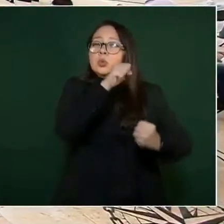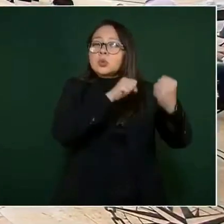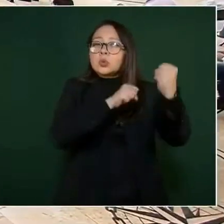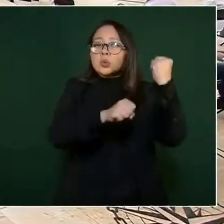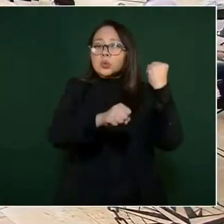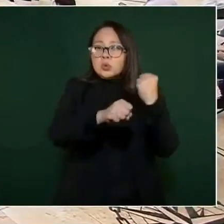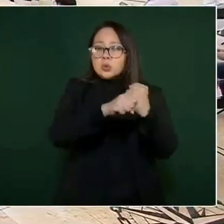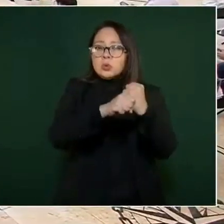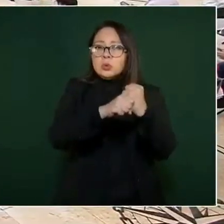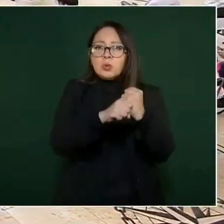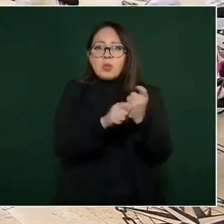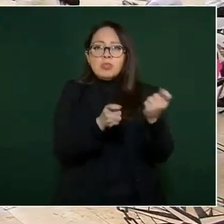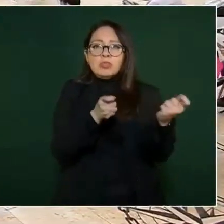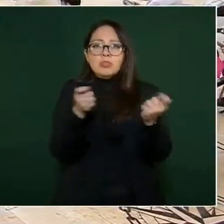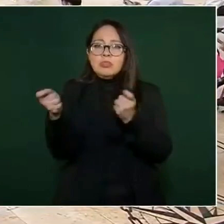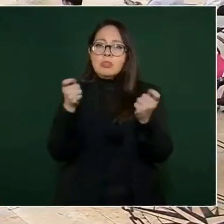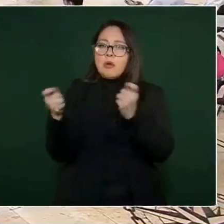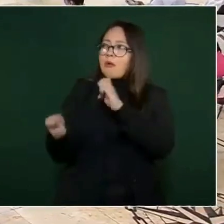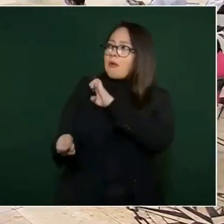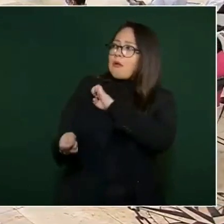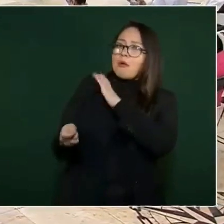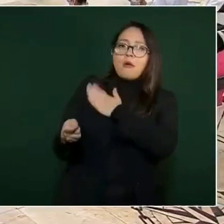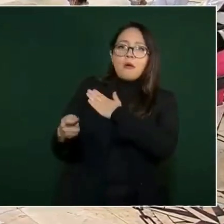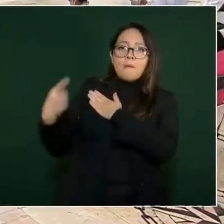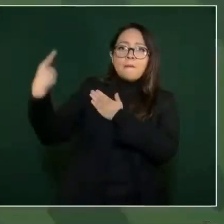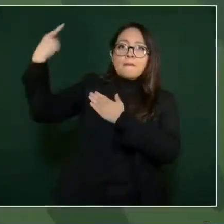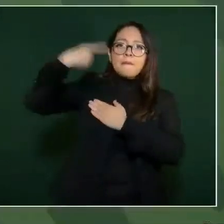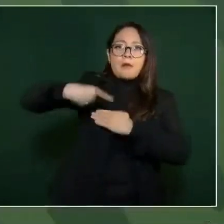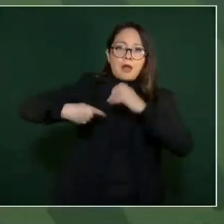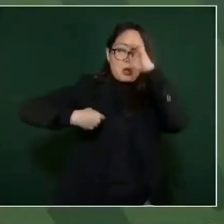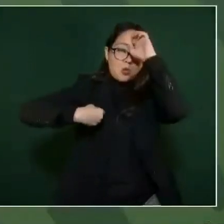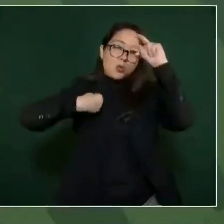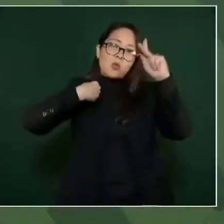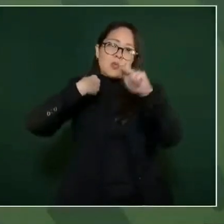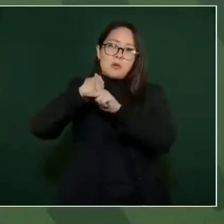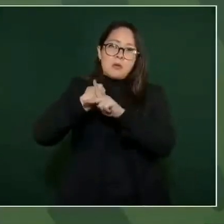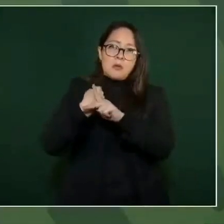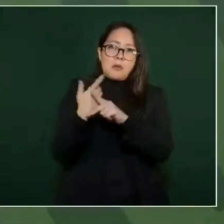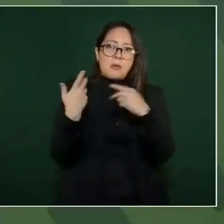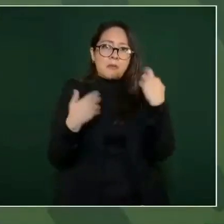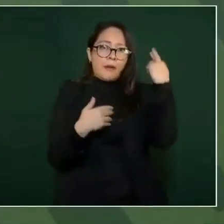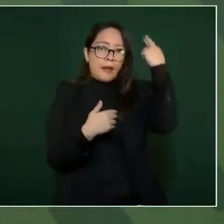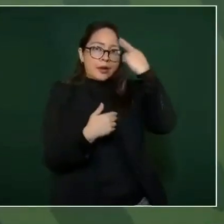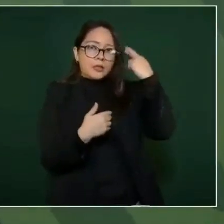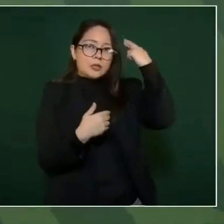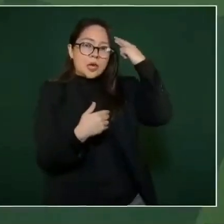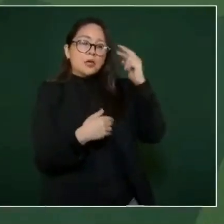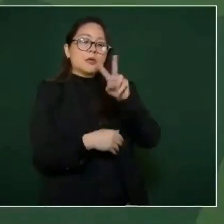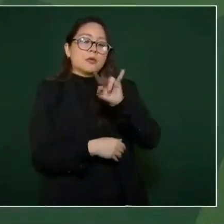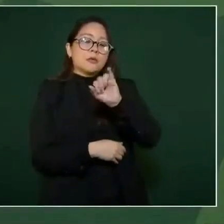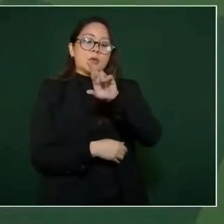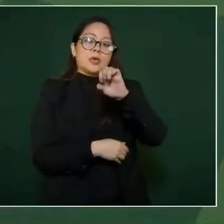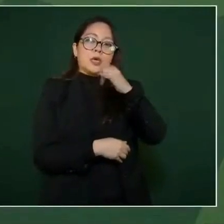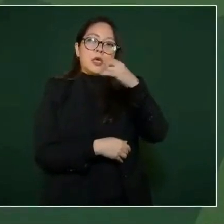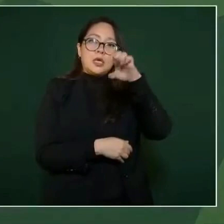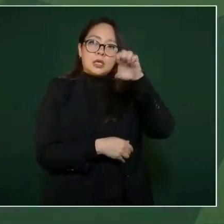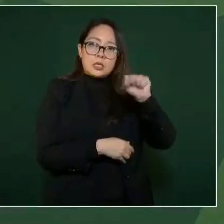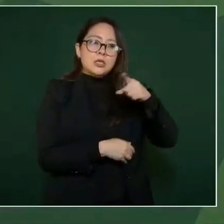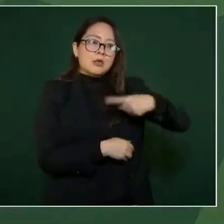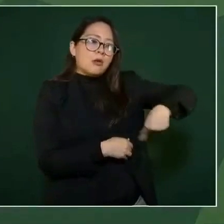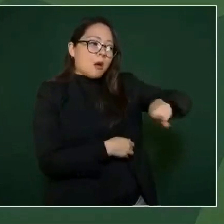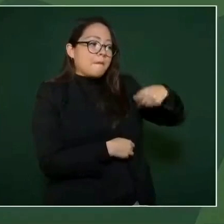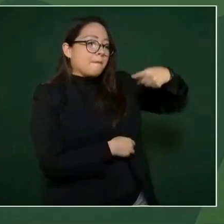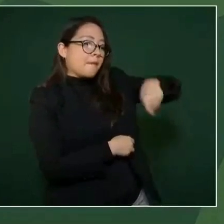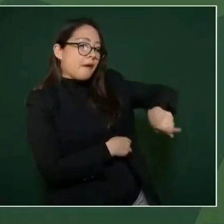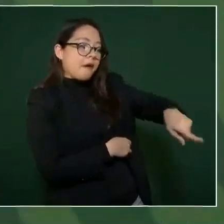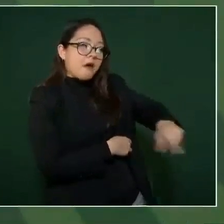española que nos imponían desde Europa a los virreyes. Y los virreyes imponían a los